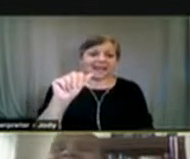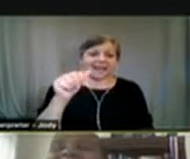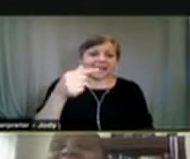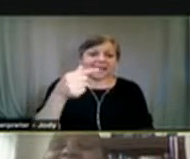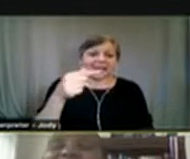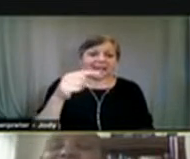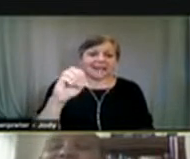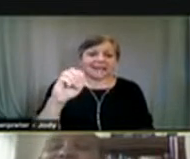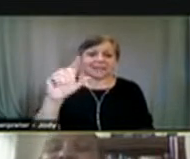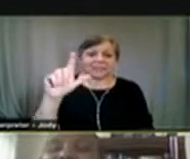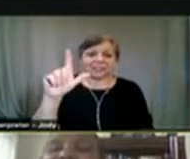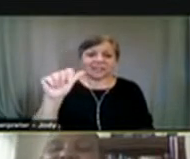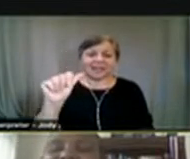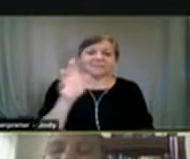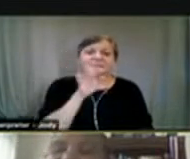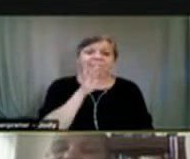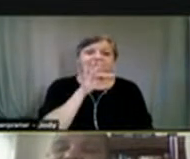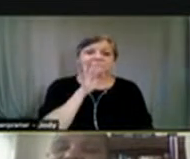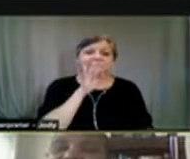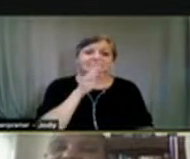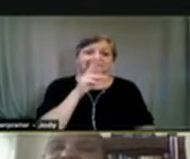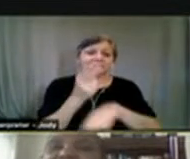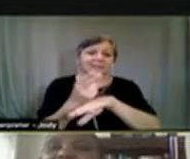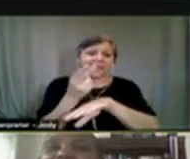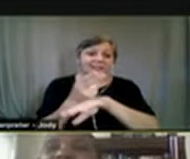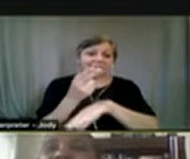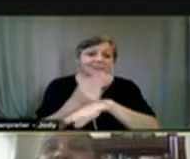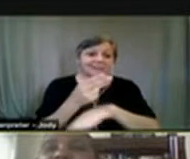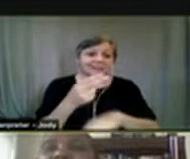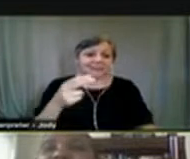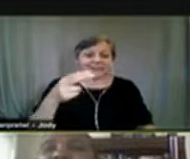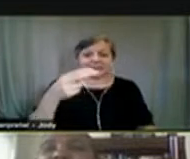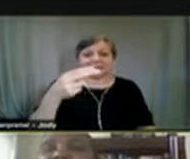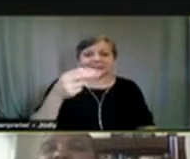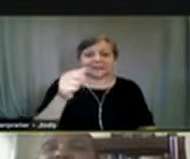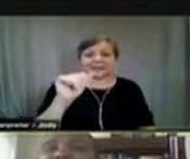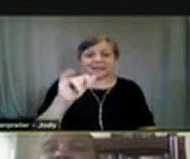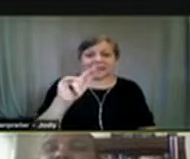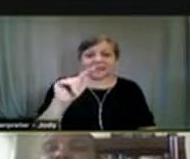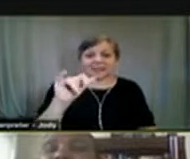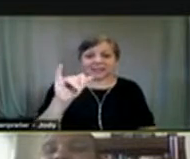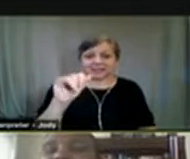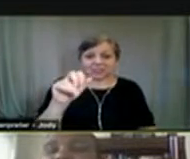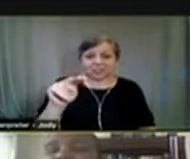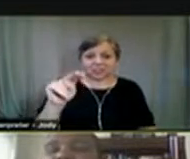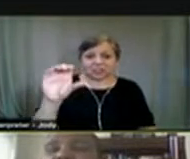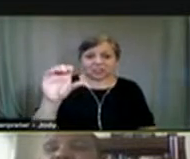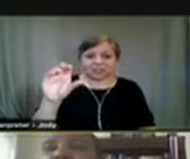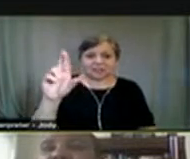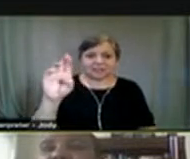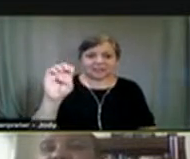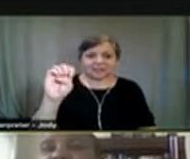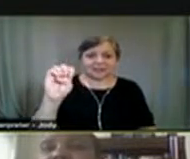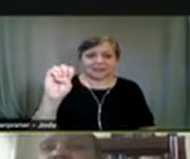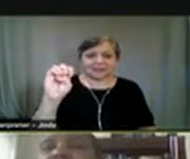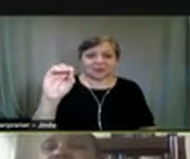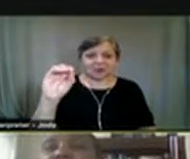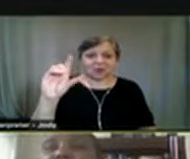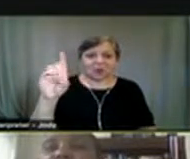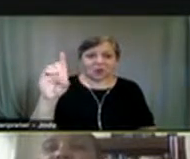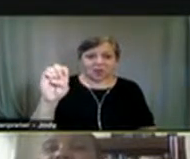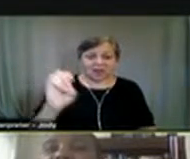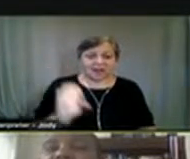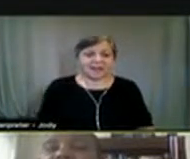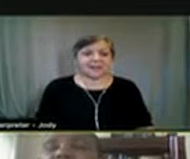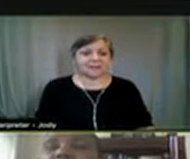Okay. No, my name is Najila Bonet. Ma interprété en créole haïtien pour nous à Soya,